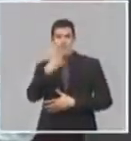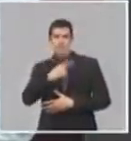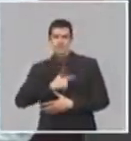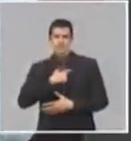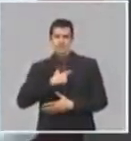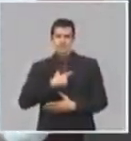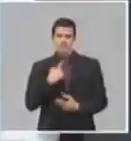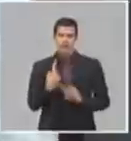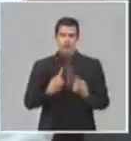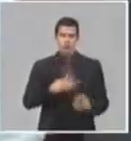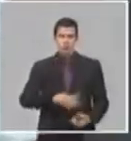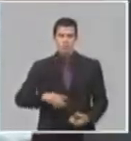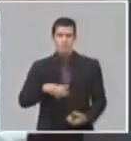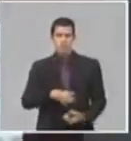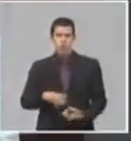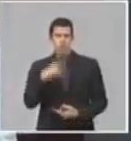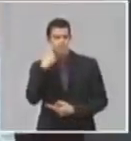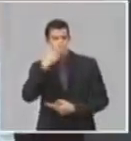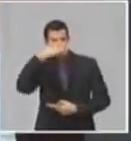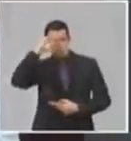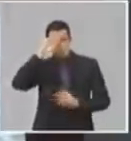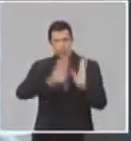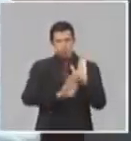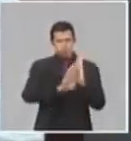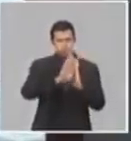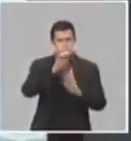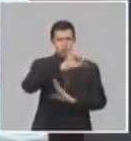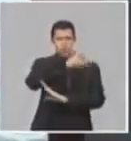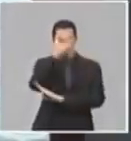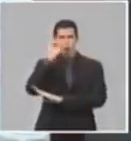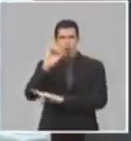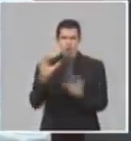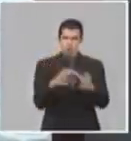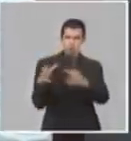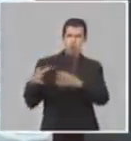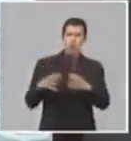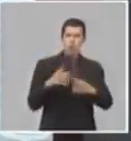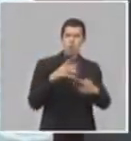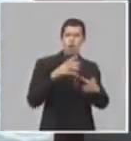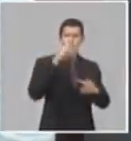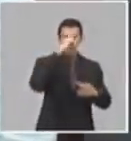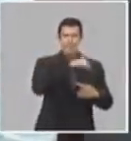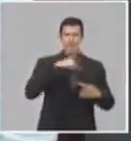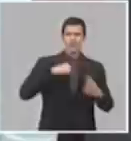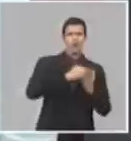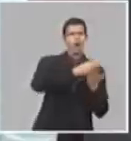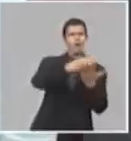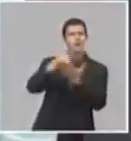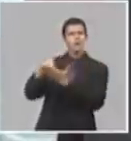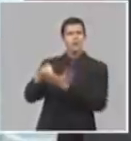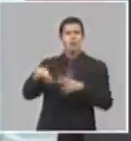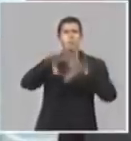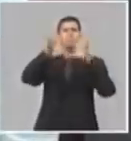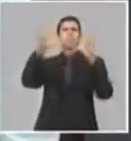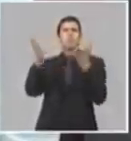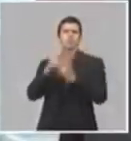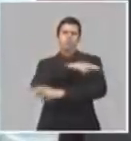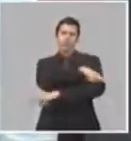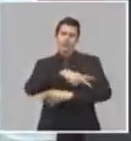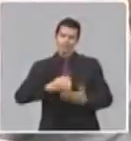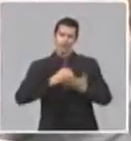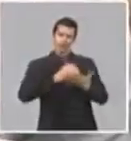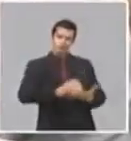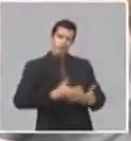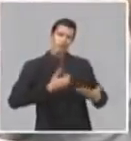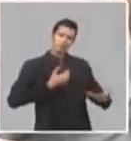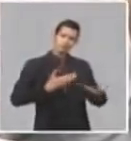el incremento de su agresividad en estos momentos, que se manifiesta en constantes medidas que aplica contra